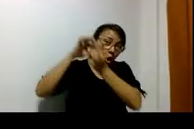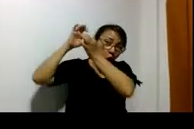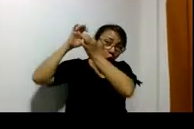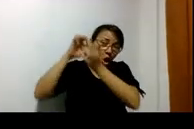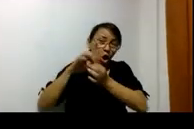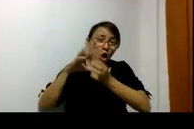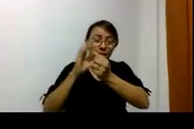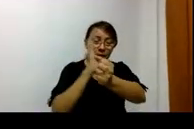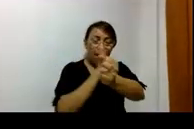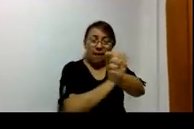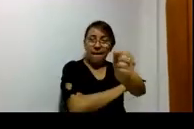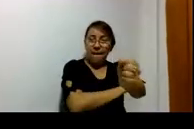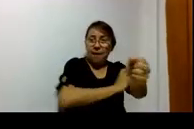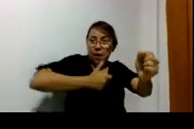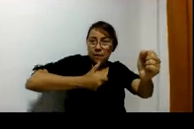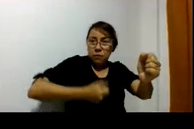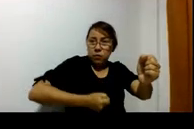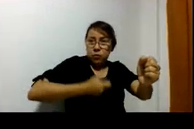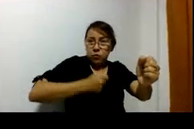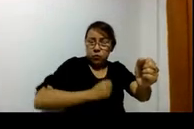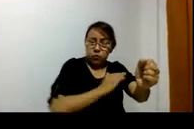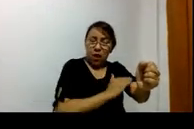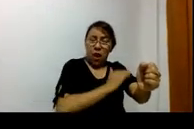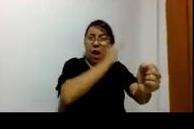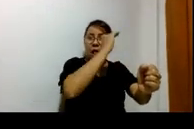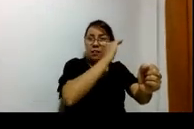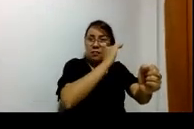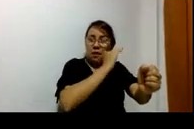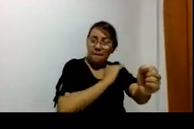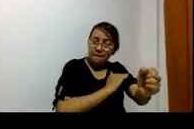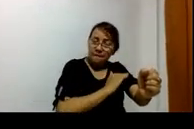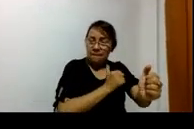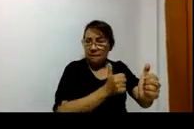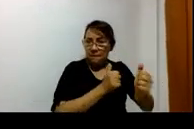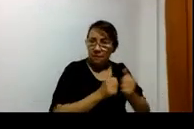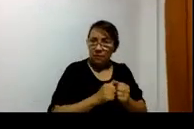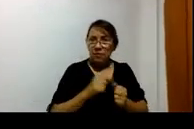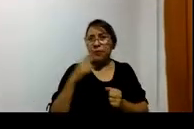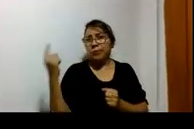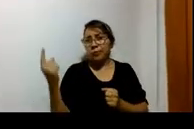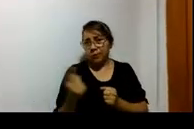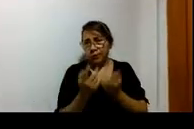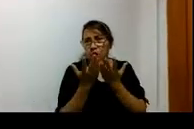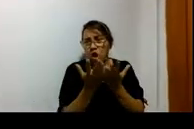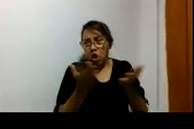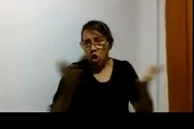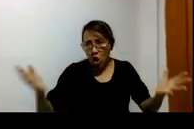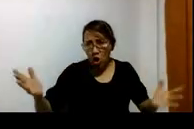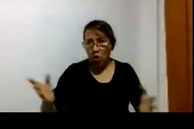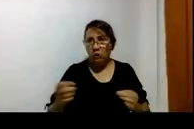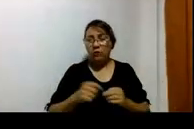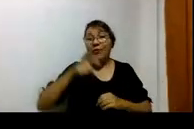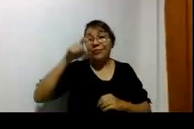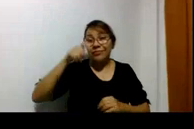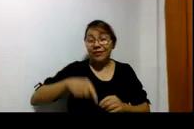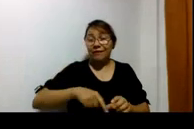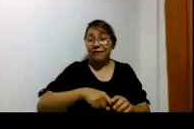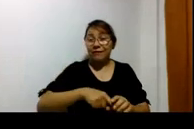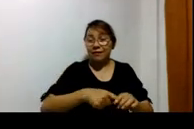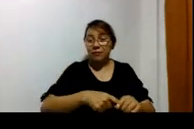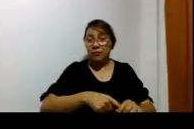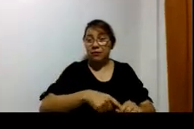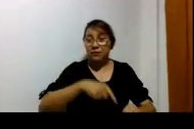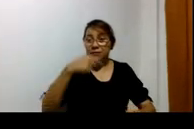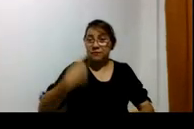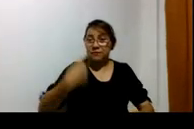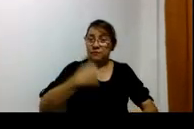arterial. Entonces, algunos elementos con los que necesitamos para tomar estos signos vitales va a ser tener un termómetro en nuestro botiquín, un termómetro que